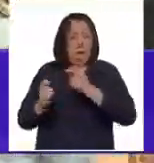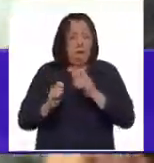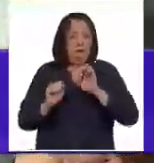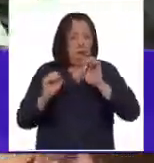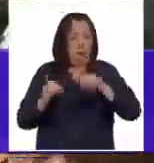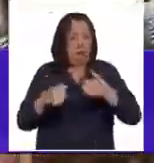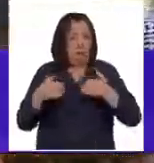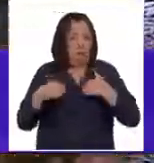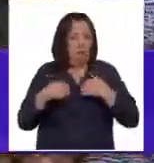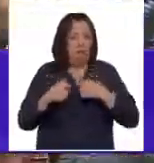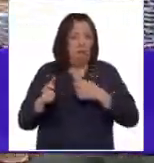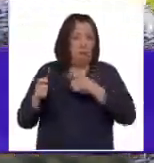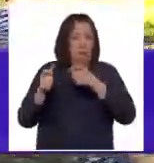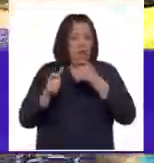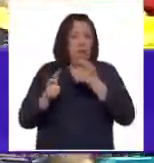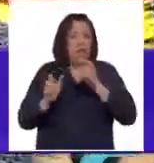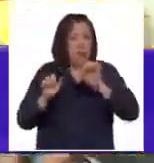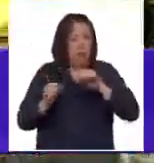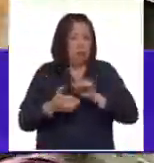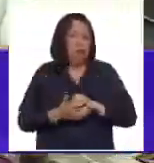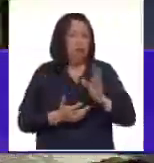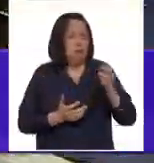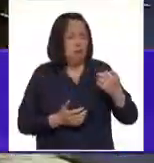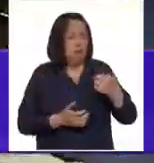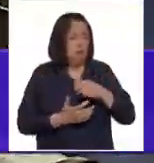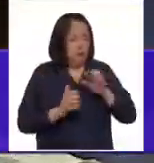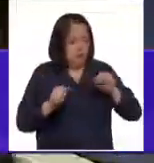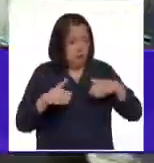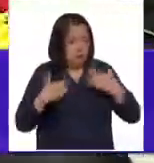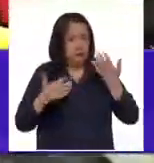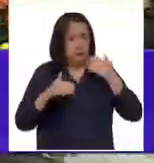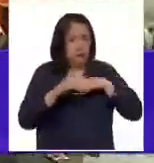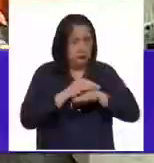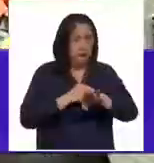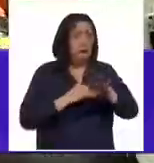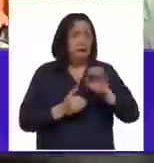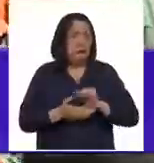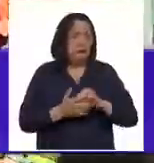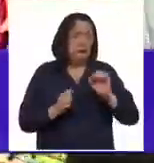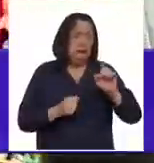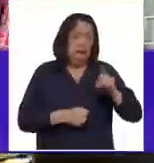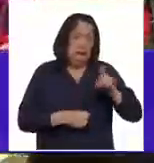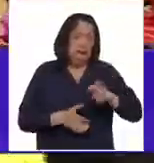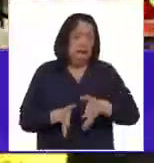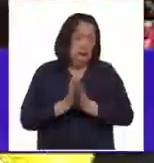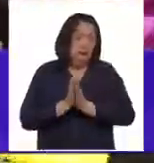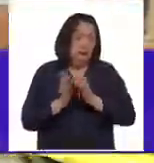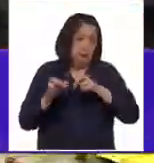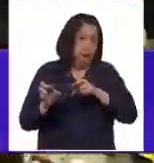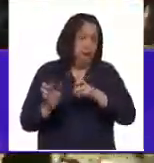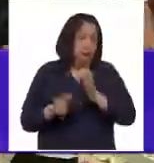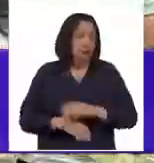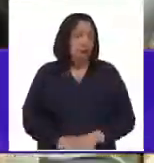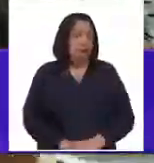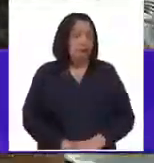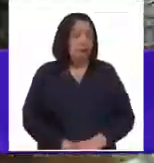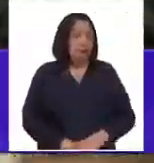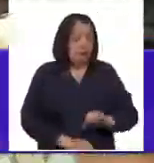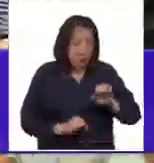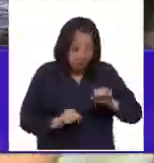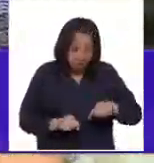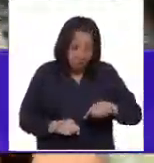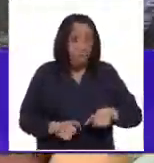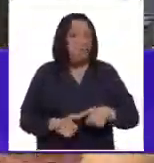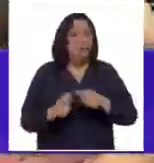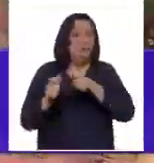cuentan con seguridad en los exteriores. Es más, para nosotros poder ingresar tenemos que solicitar permiso. Hay seguridad